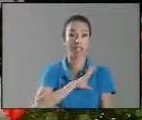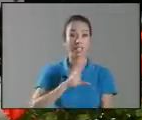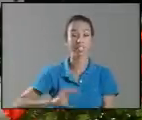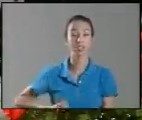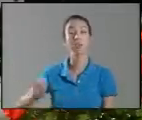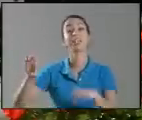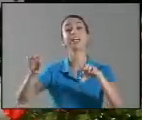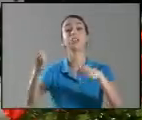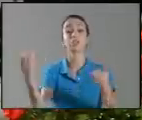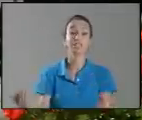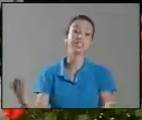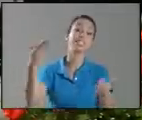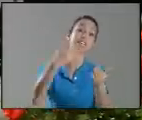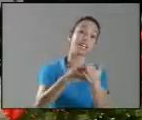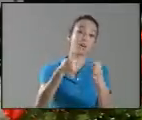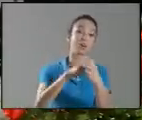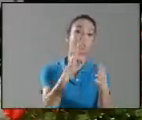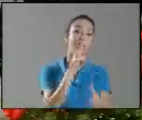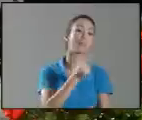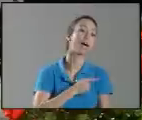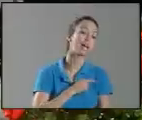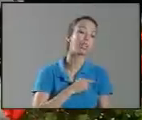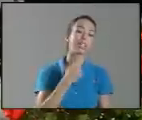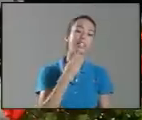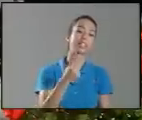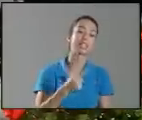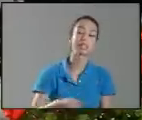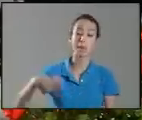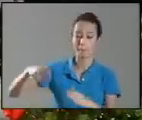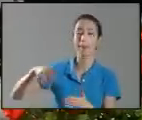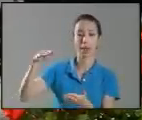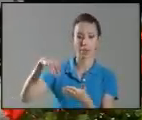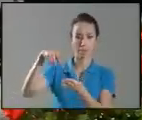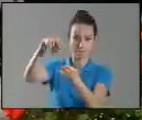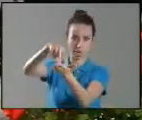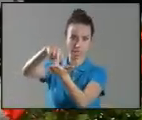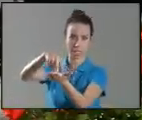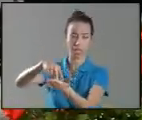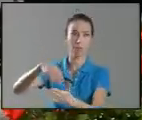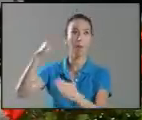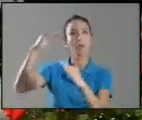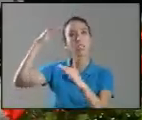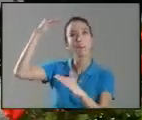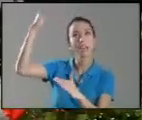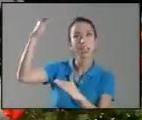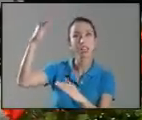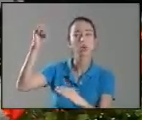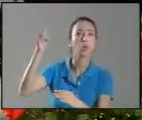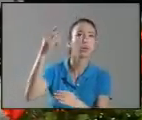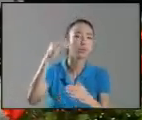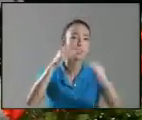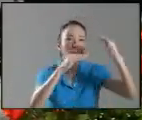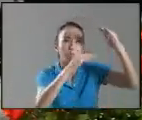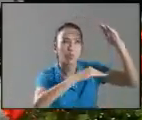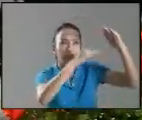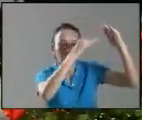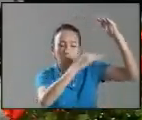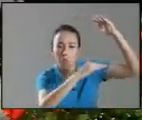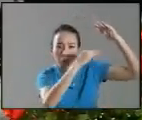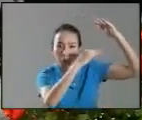O sea que lo que tenemos que agarrar es la medida de la plenitud de Cristo. Y entonces llegar con los hermanos. A ver, párese aquí a la